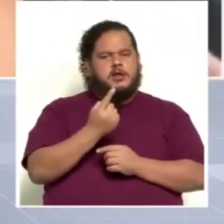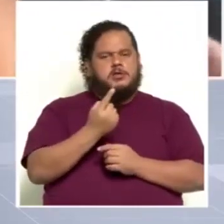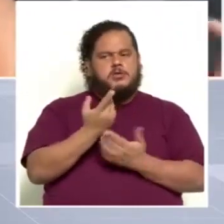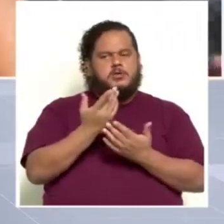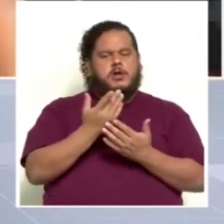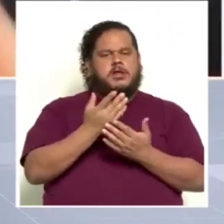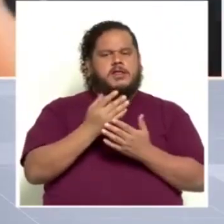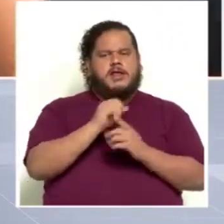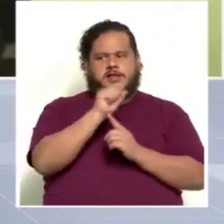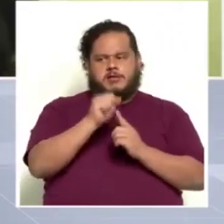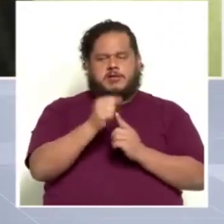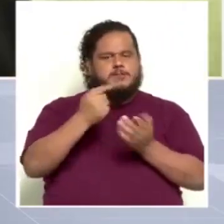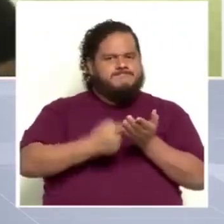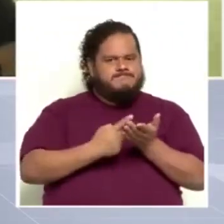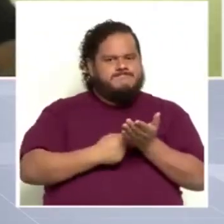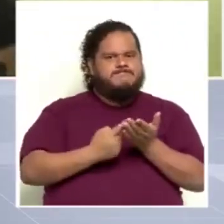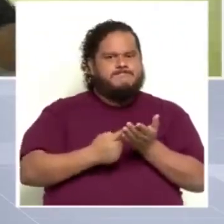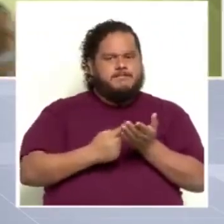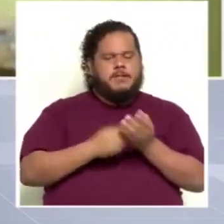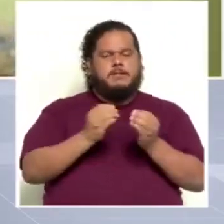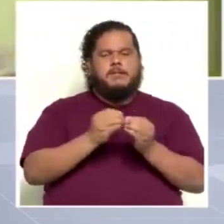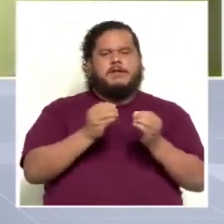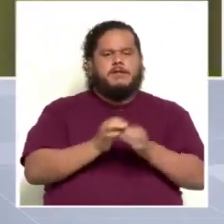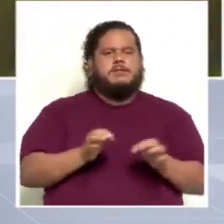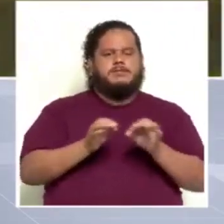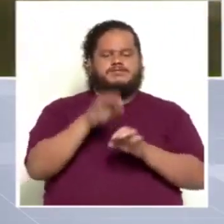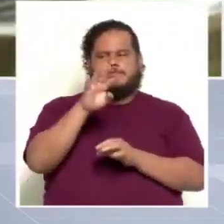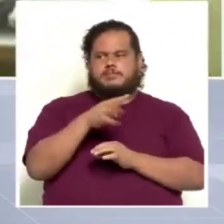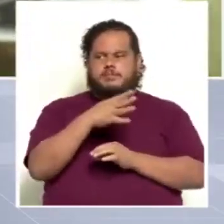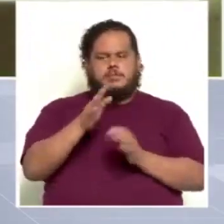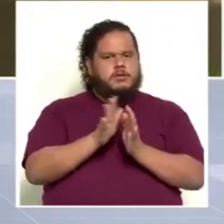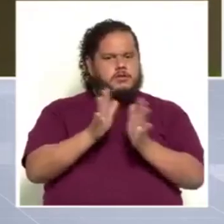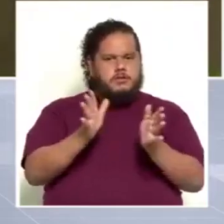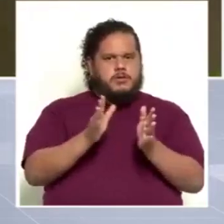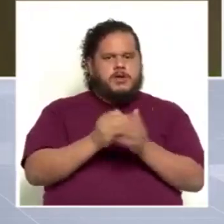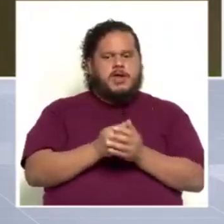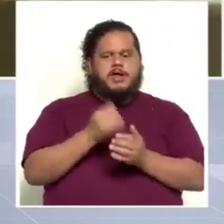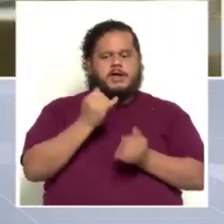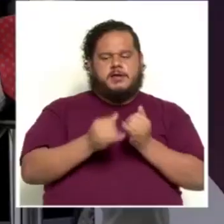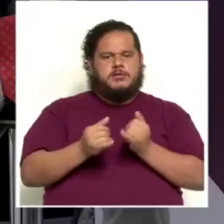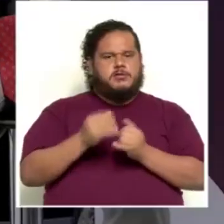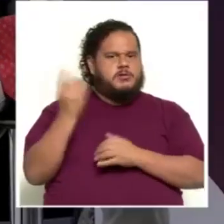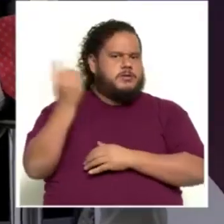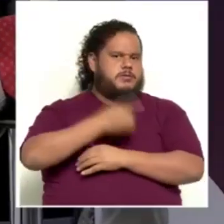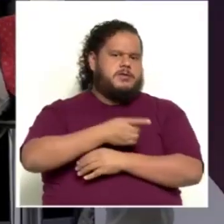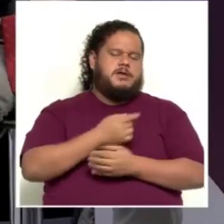de discusión más prevalentes en la agenda pública y mediática en estos últimos días.